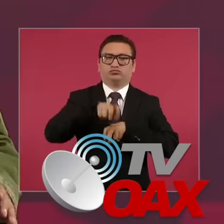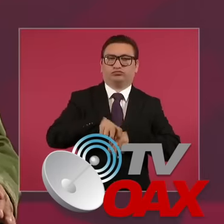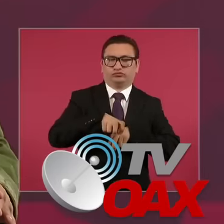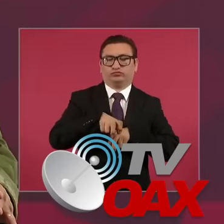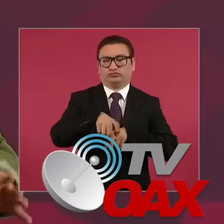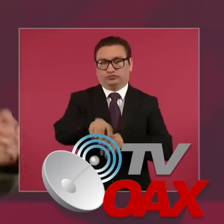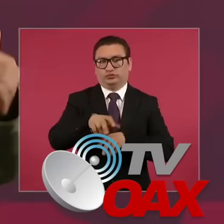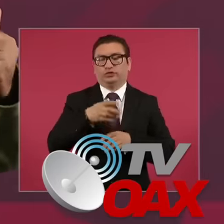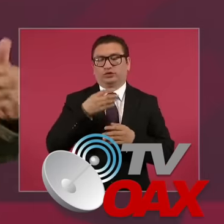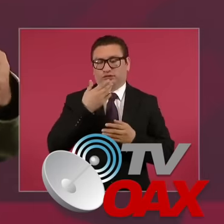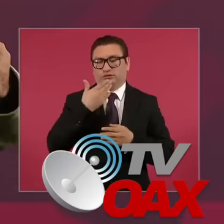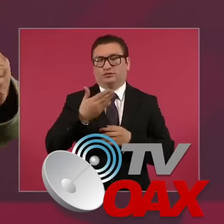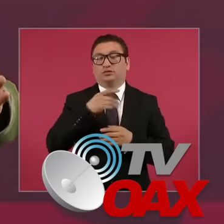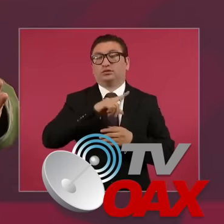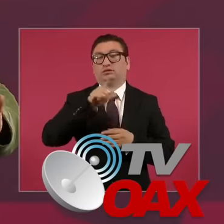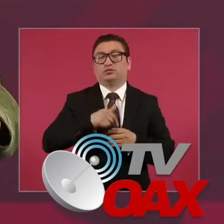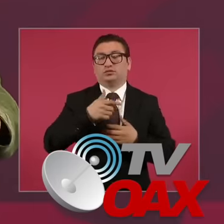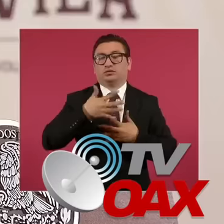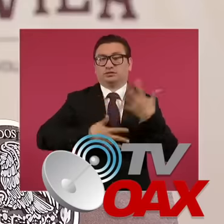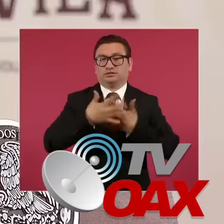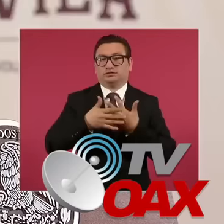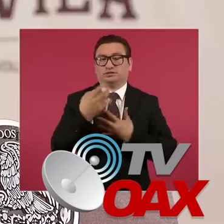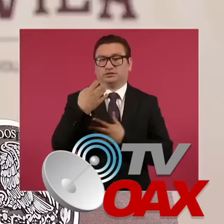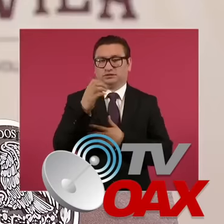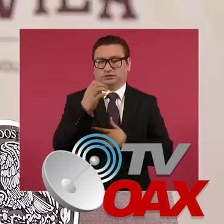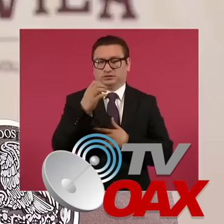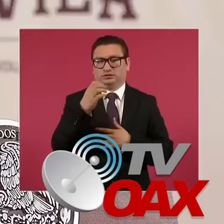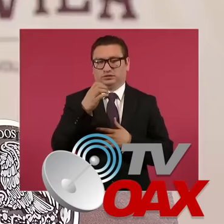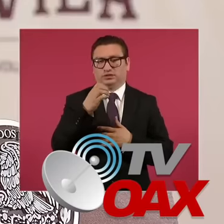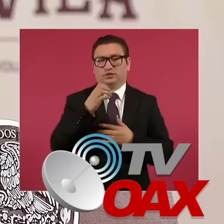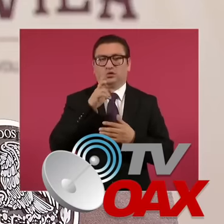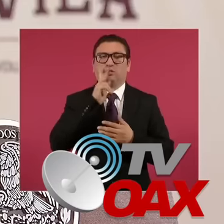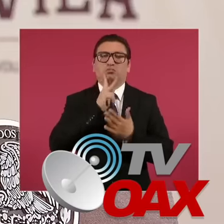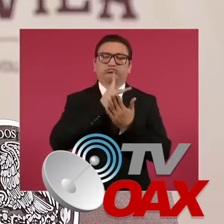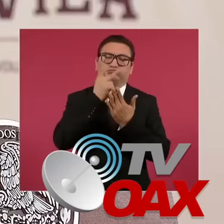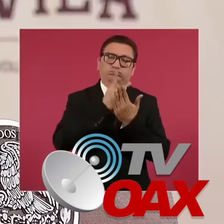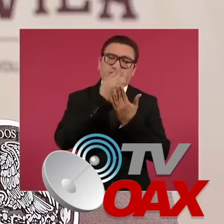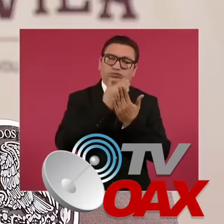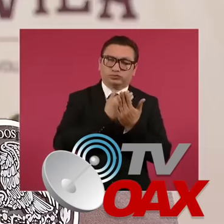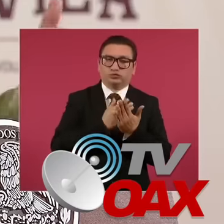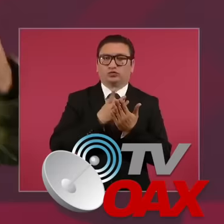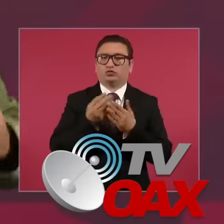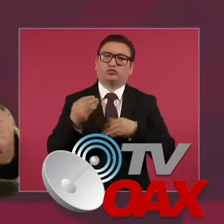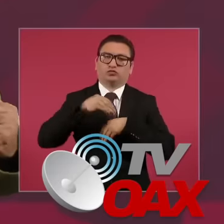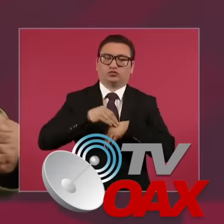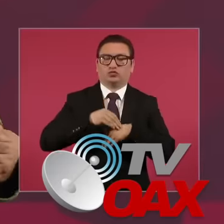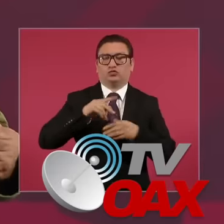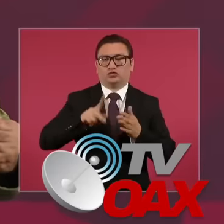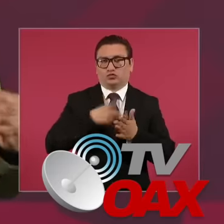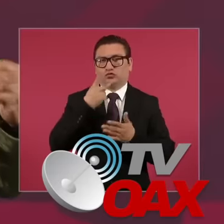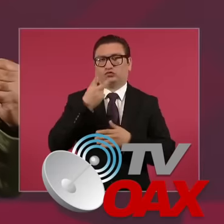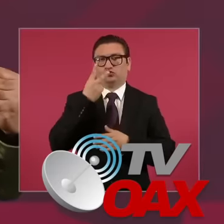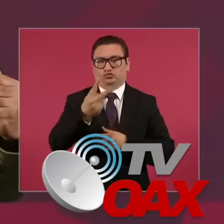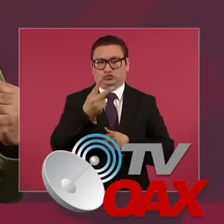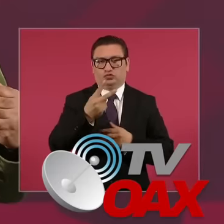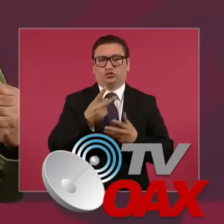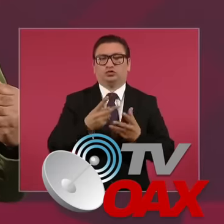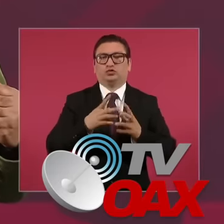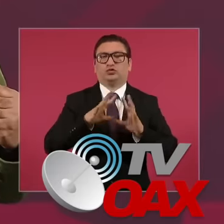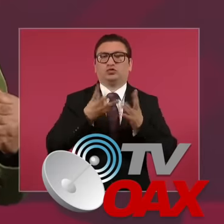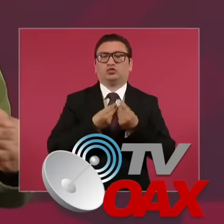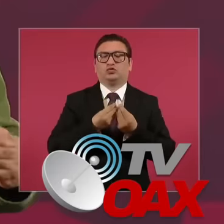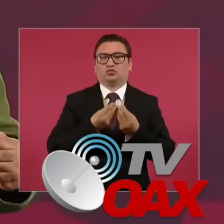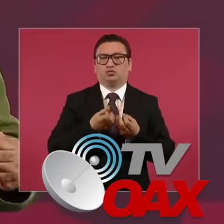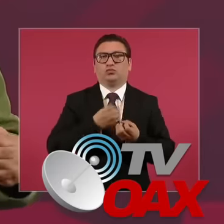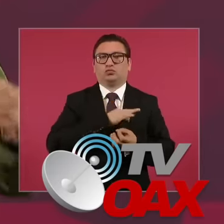punto y el 15 de enero consideramos, de acuerdo al plan, que podamos incorporar otros 2, de tal suerte que puedan salir, como